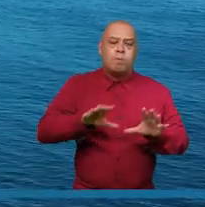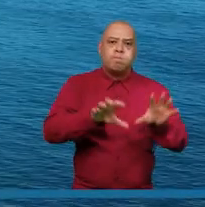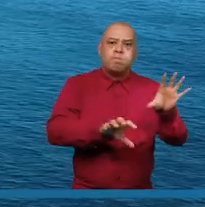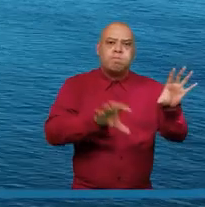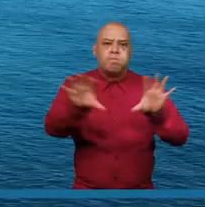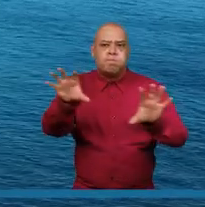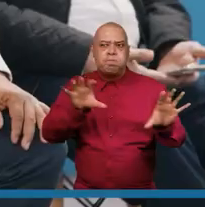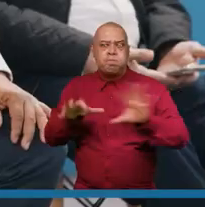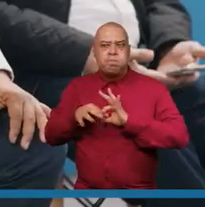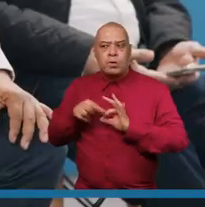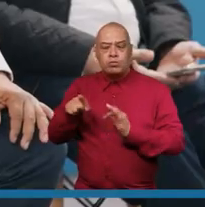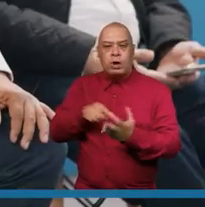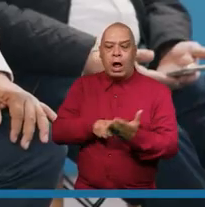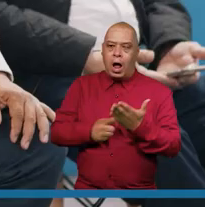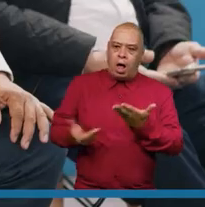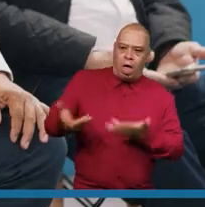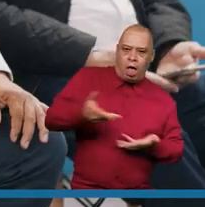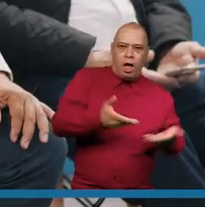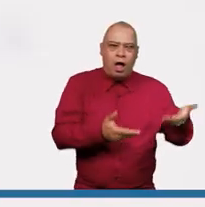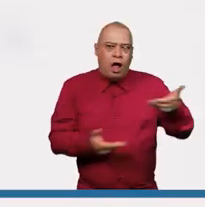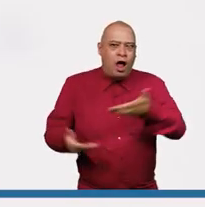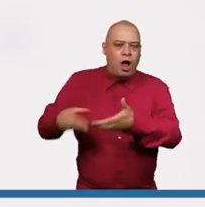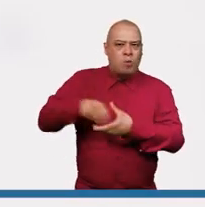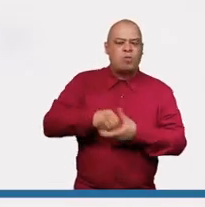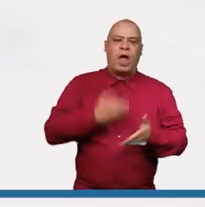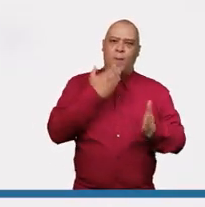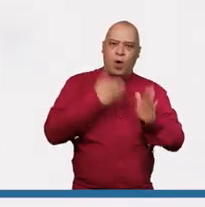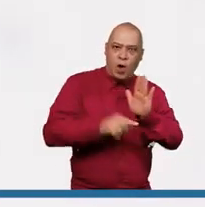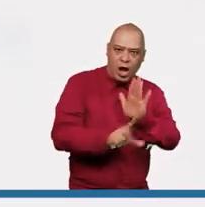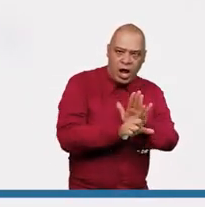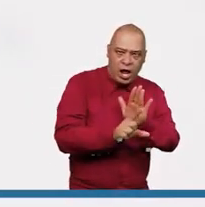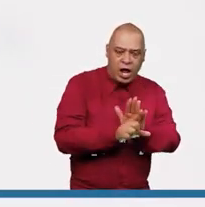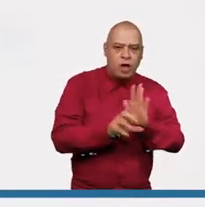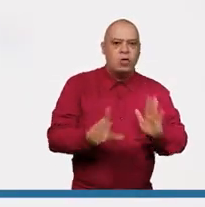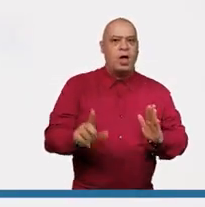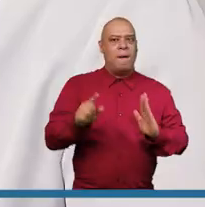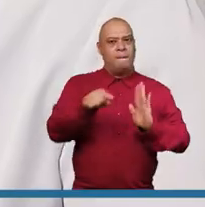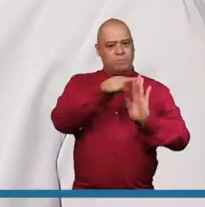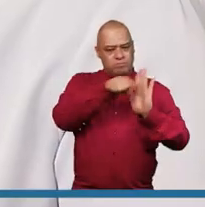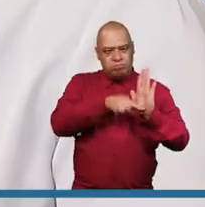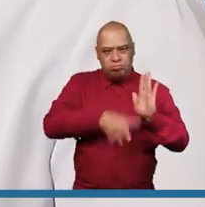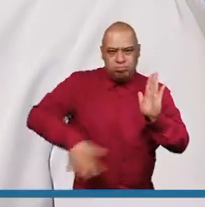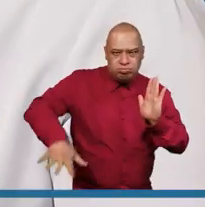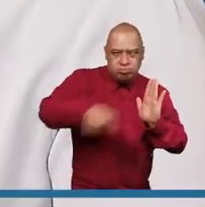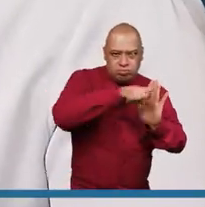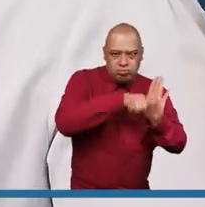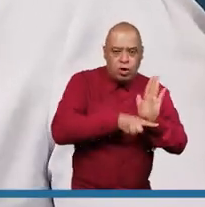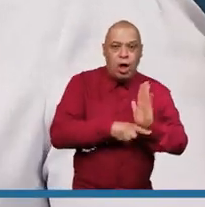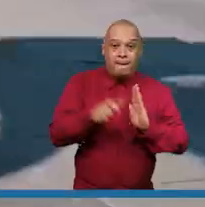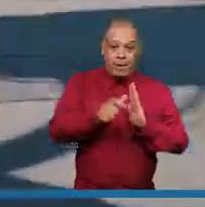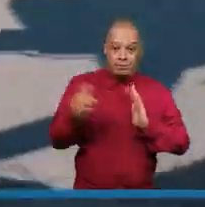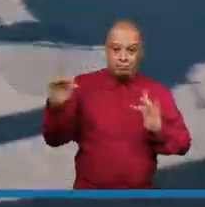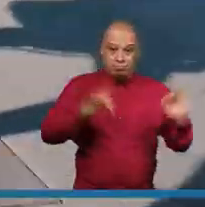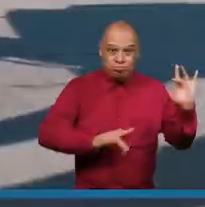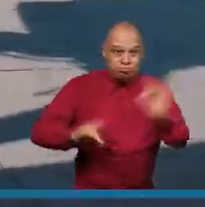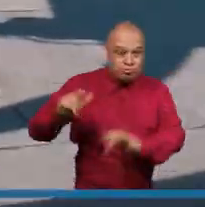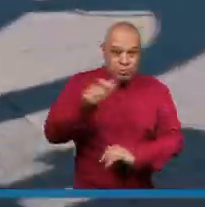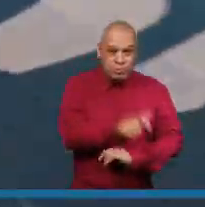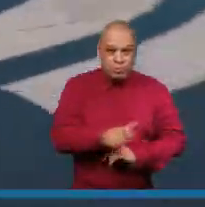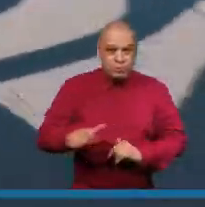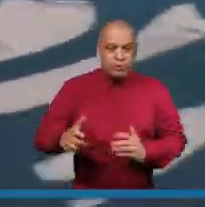estas metrópolis tenemos algo que aportar. Temas de legislación, temas de política pública, temas de participación